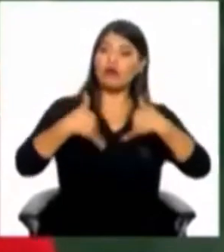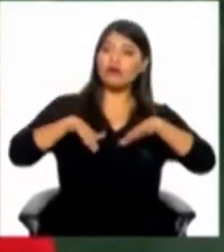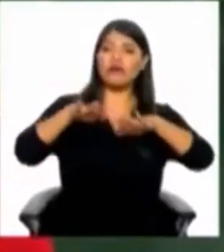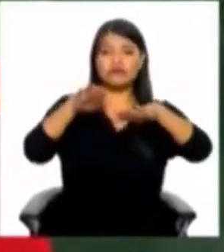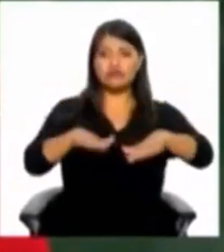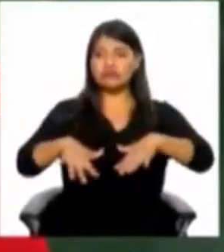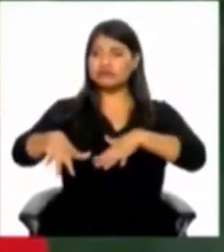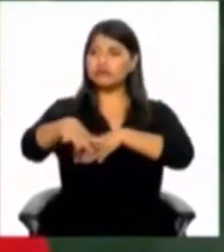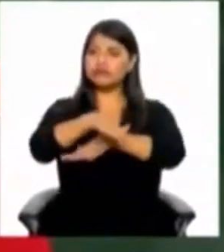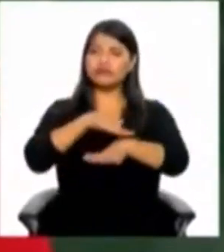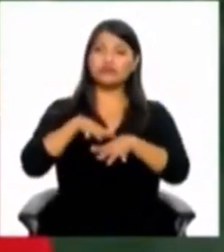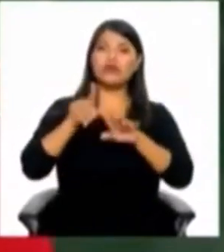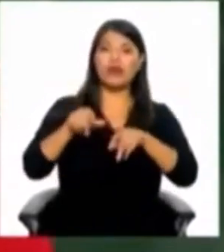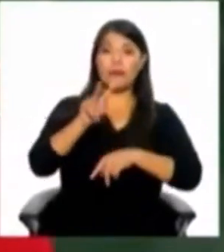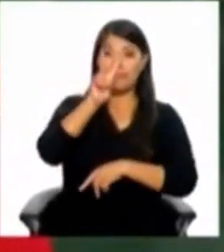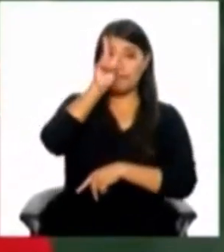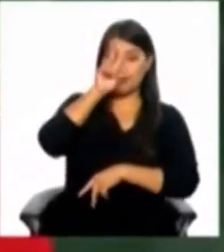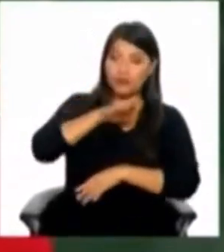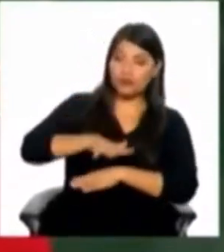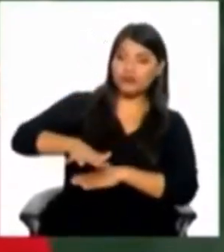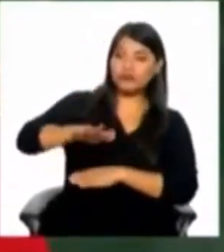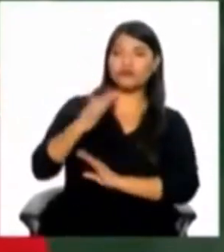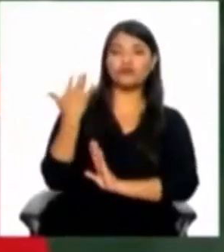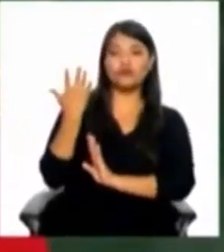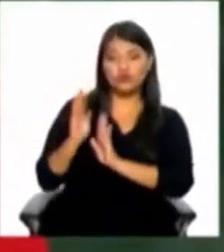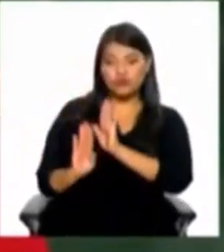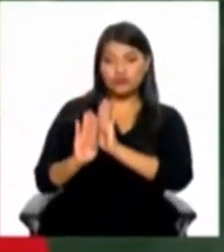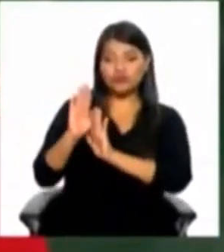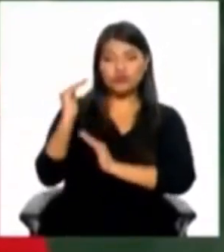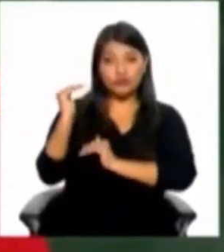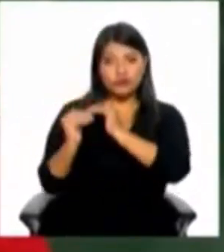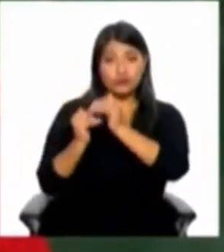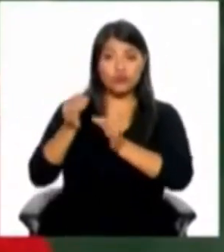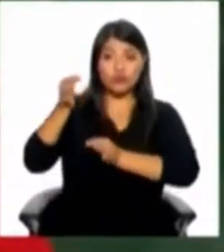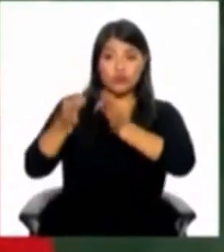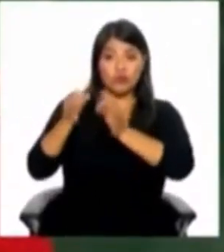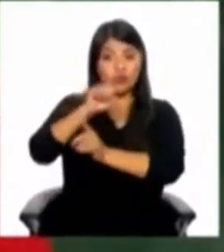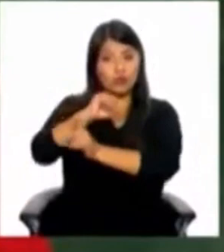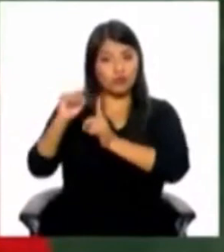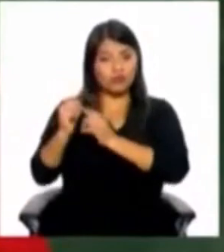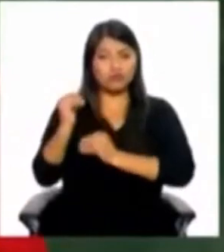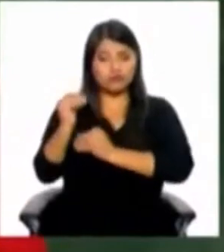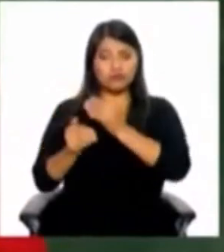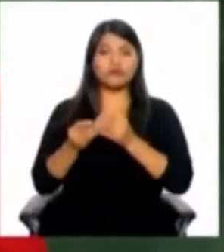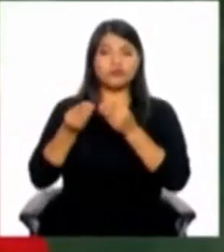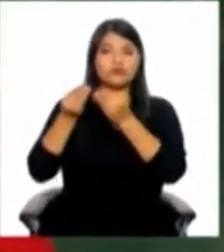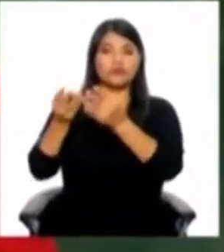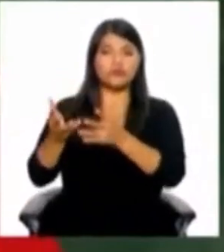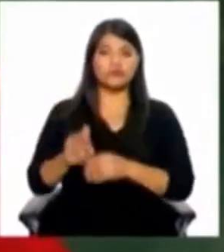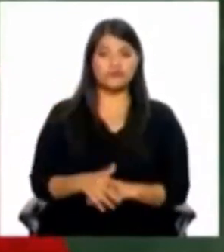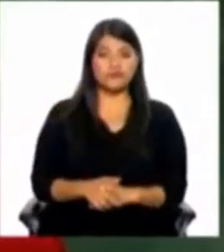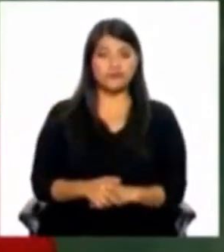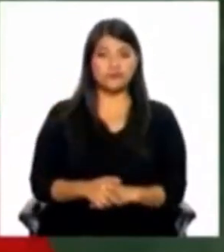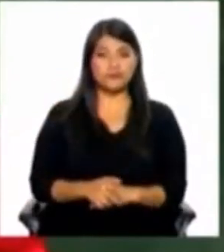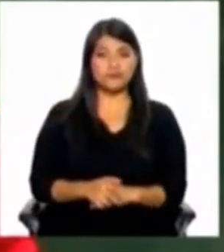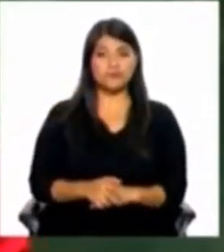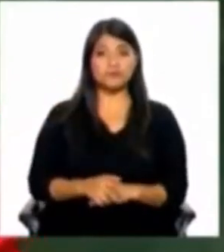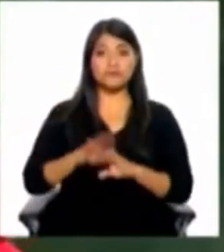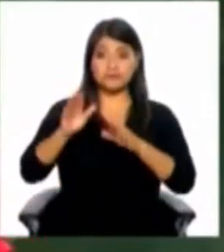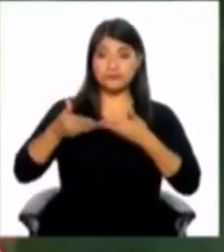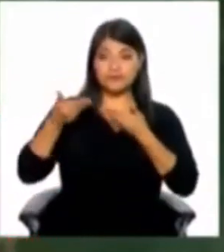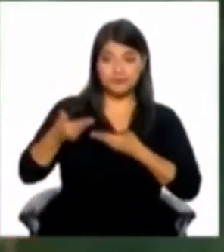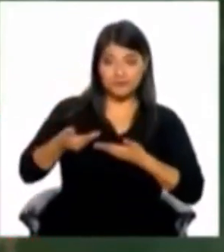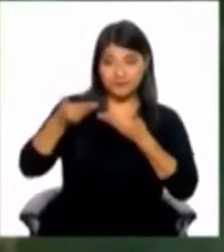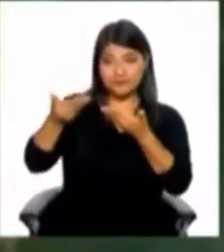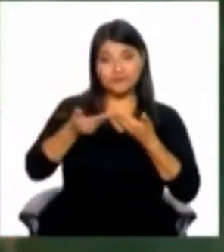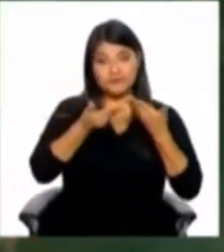país que busca su desarrollo económico con justicia social. En primer lugar, sirva este